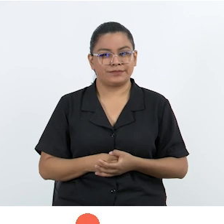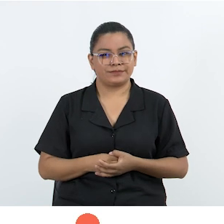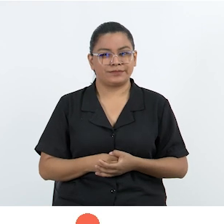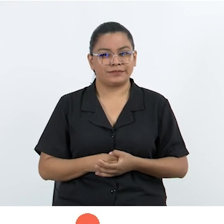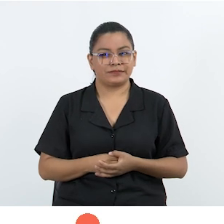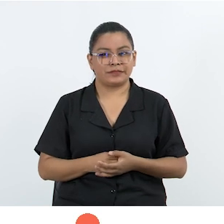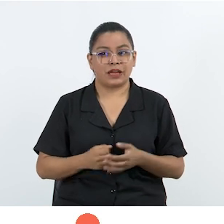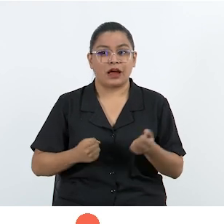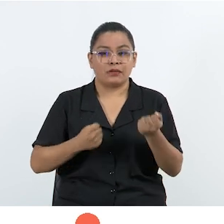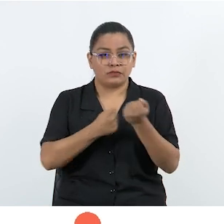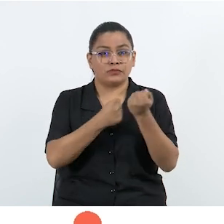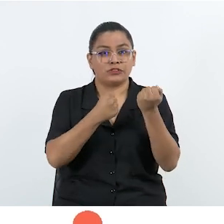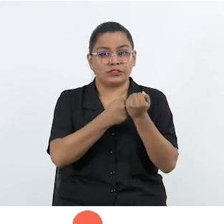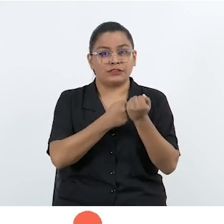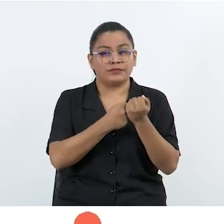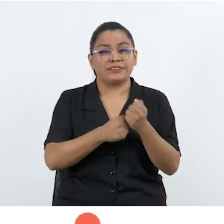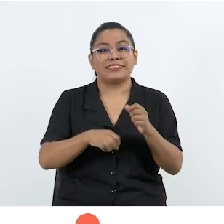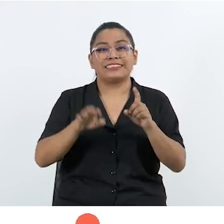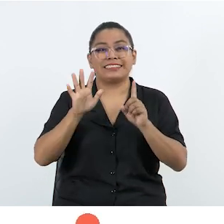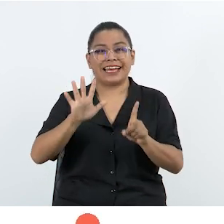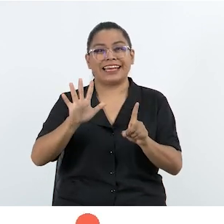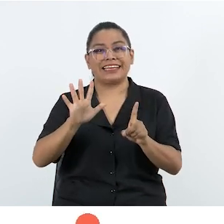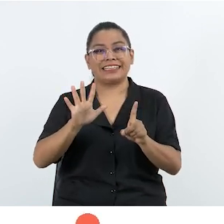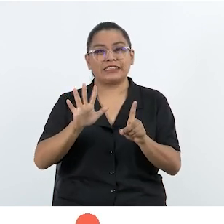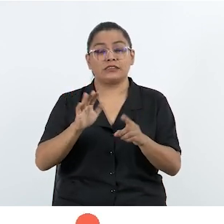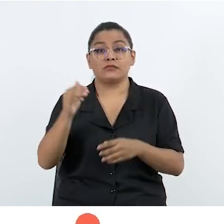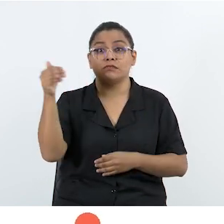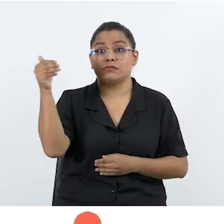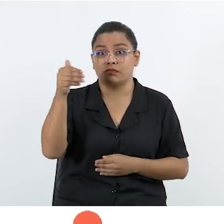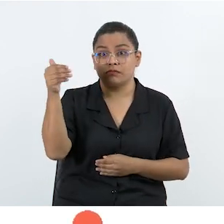5. Aportando. 6.